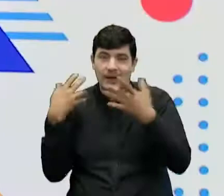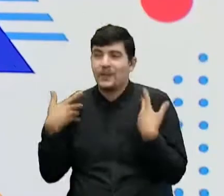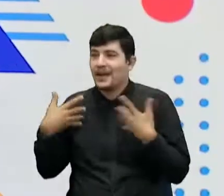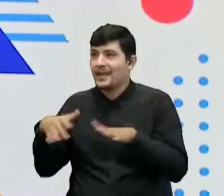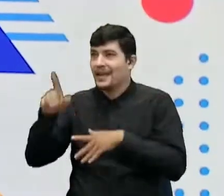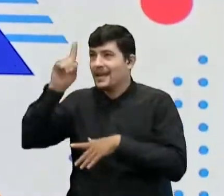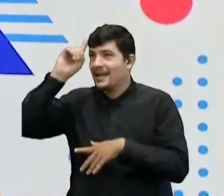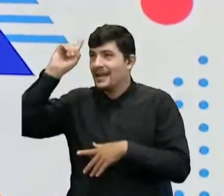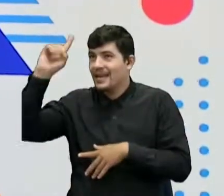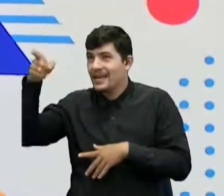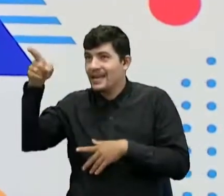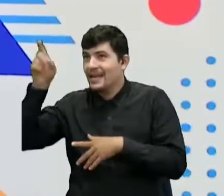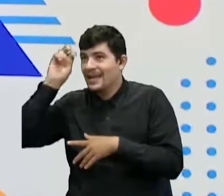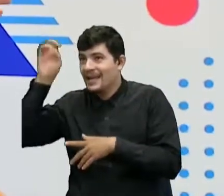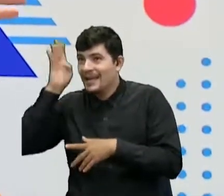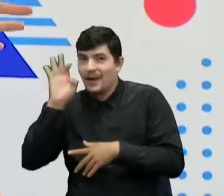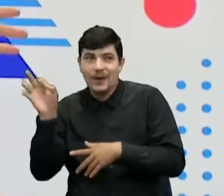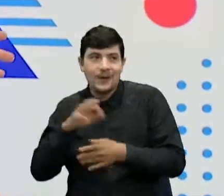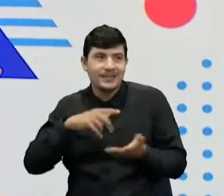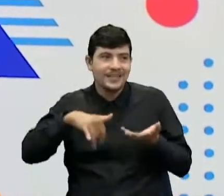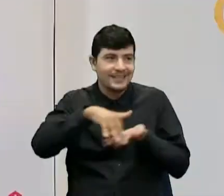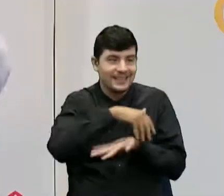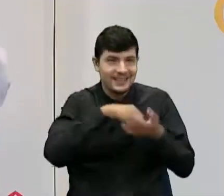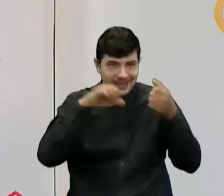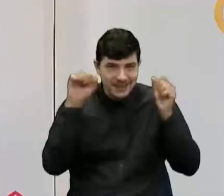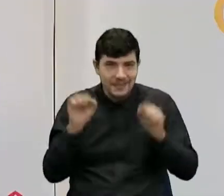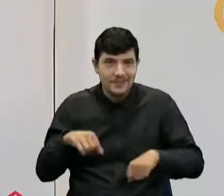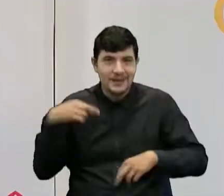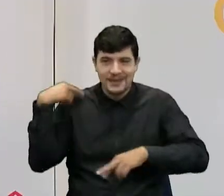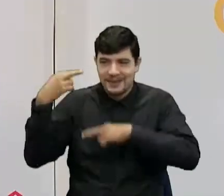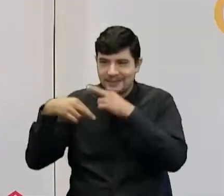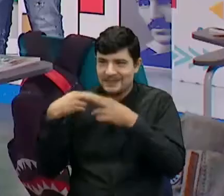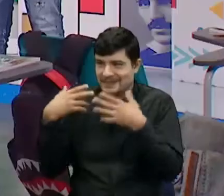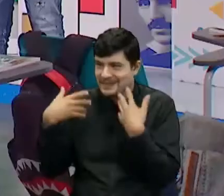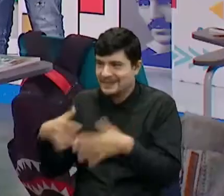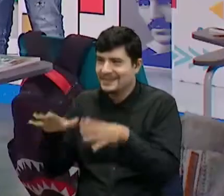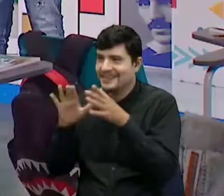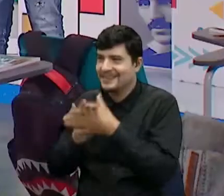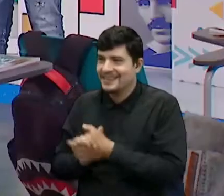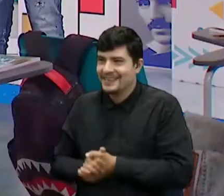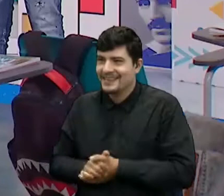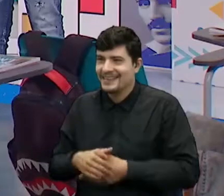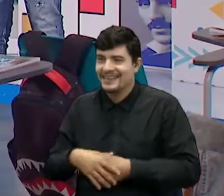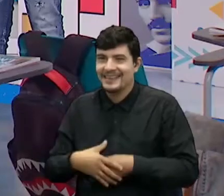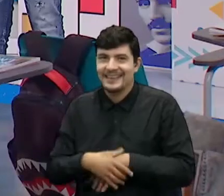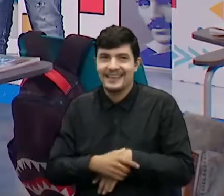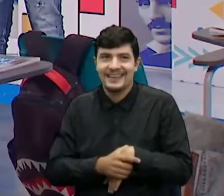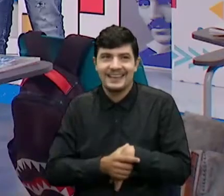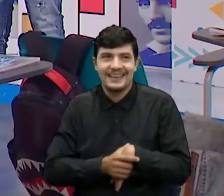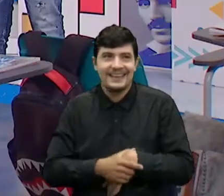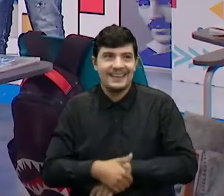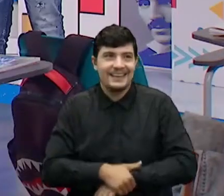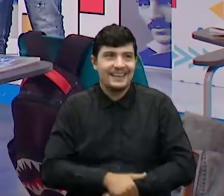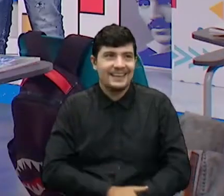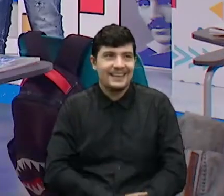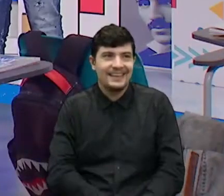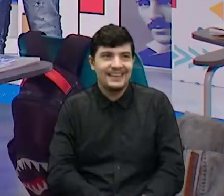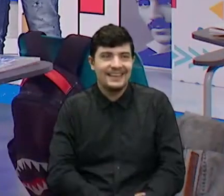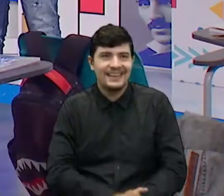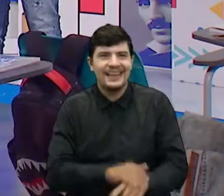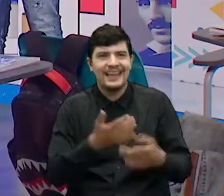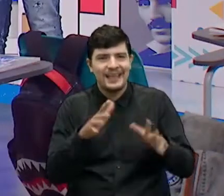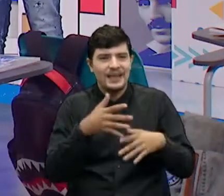Santander Y un Santander Eso si se puede Y sale alguien bien arrecho ¿O más o menos? Me dio mano Toche